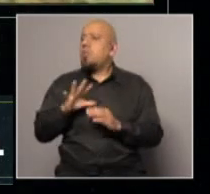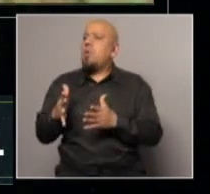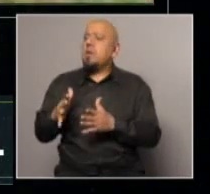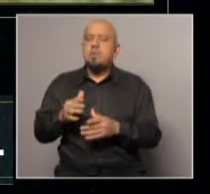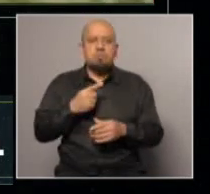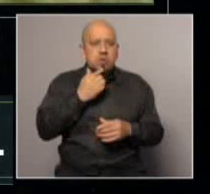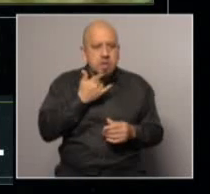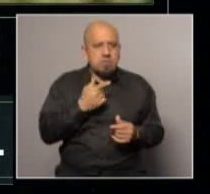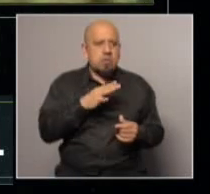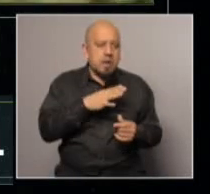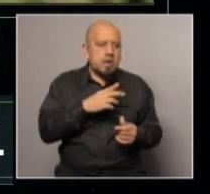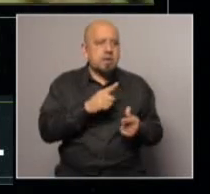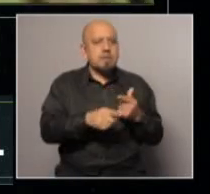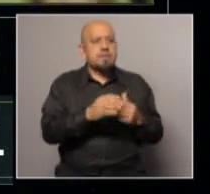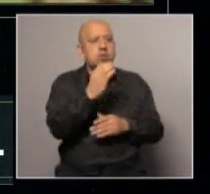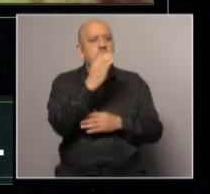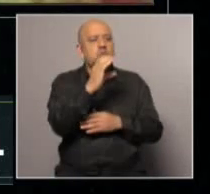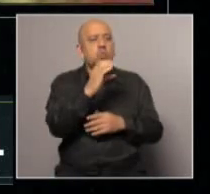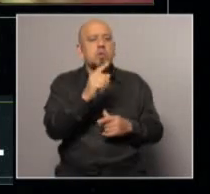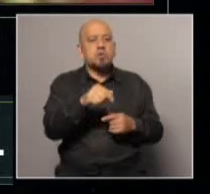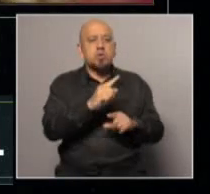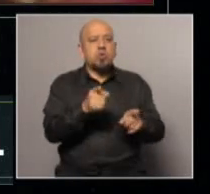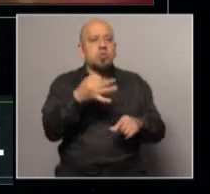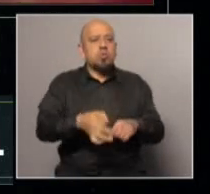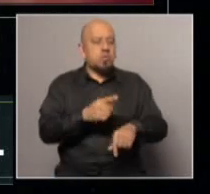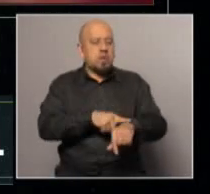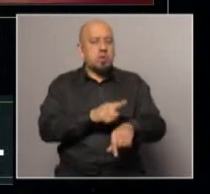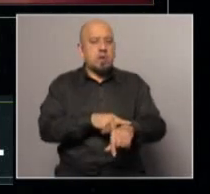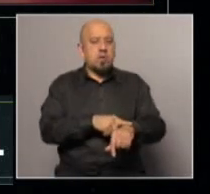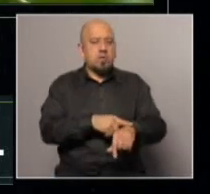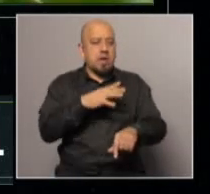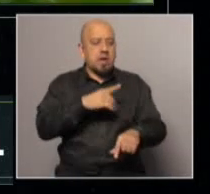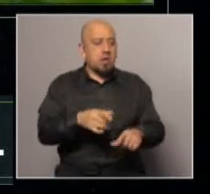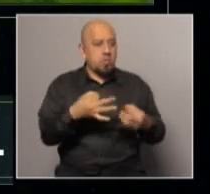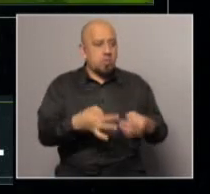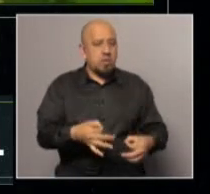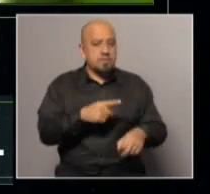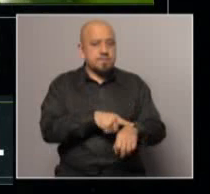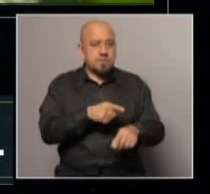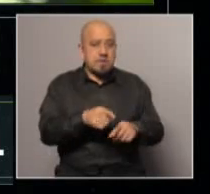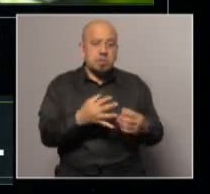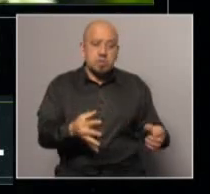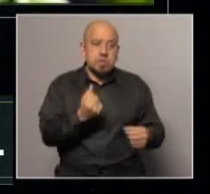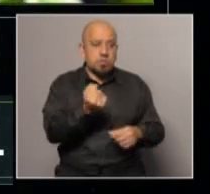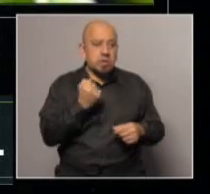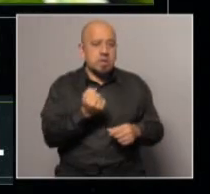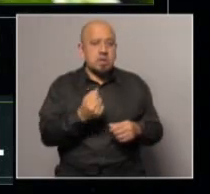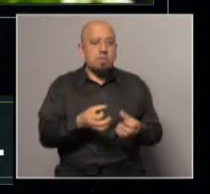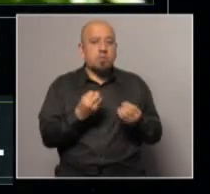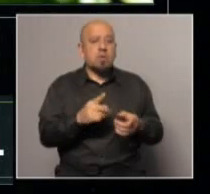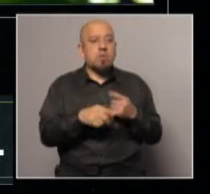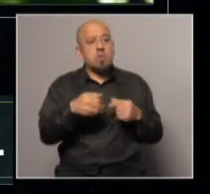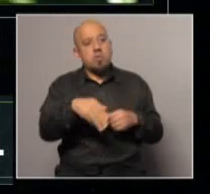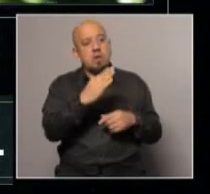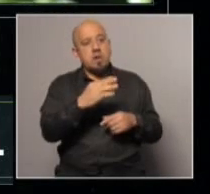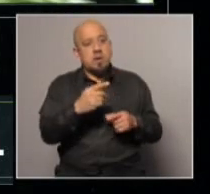Varios tipos. Una es, por ejemplo, que los clubes no cumplen el horario que tienen que cumplir. Y eso no es poco importante, porque cuando uno va a fiscalizar,